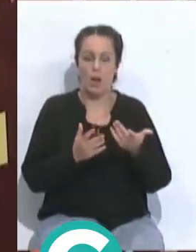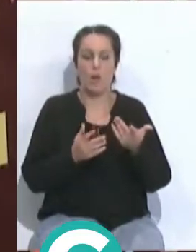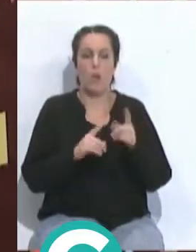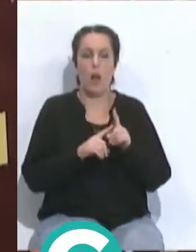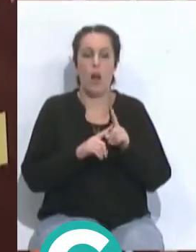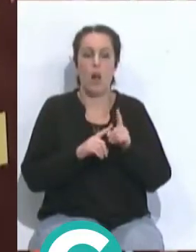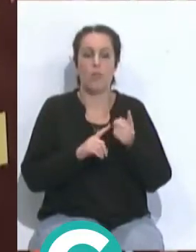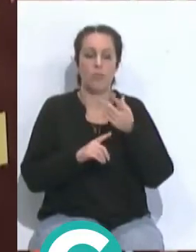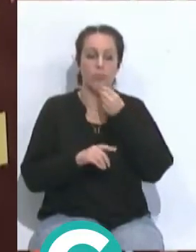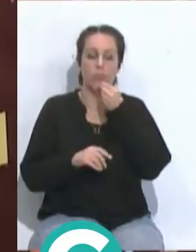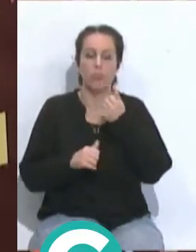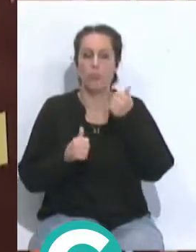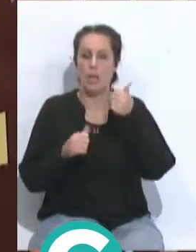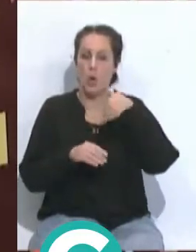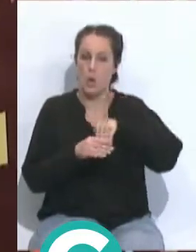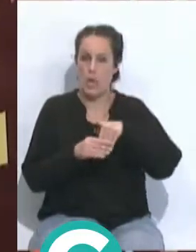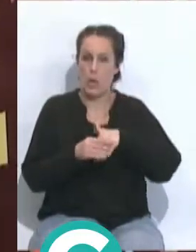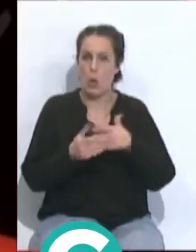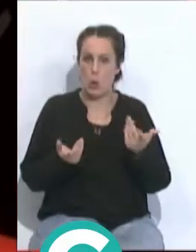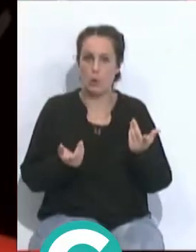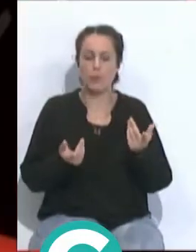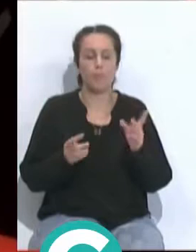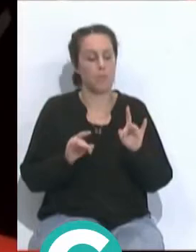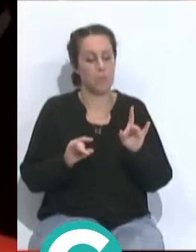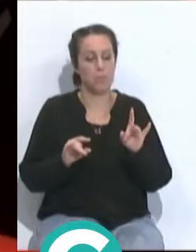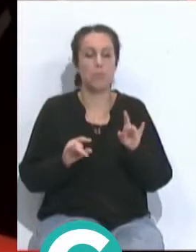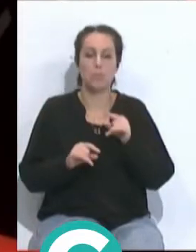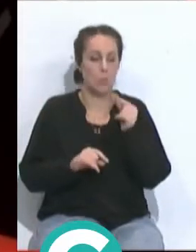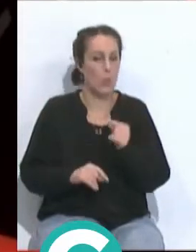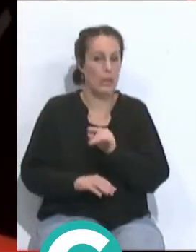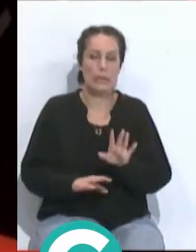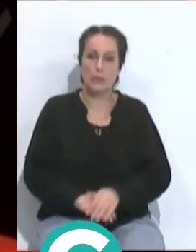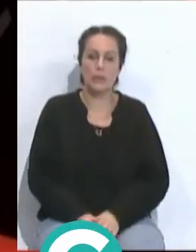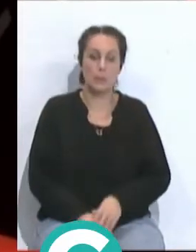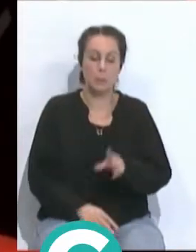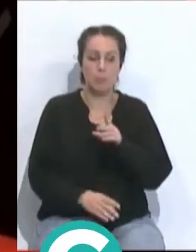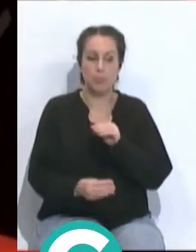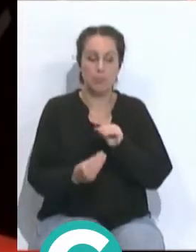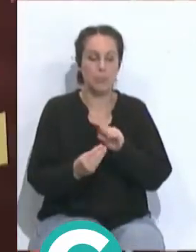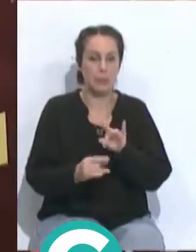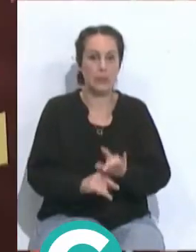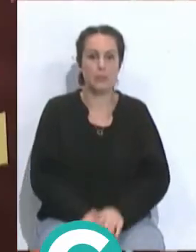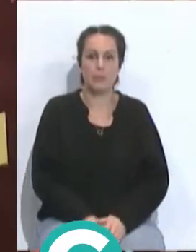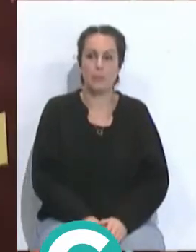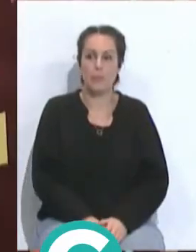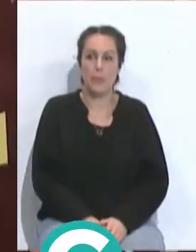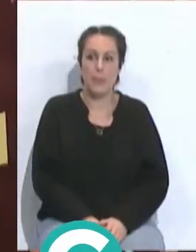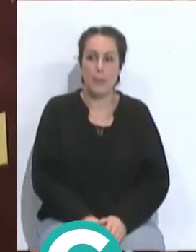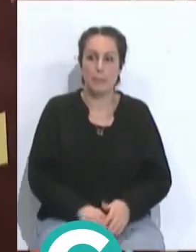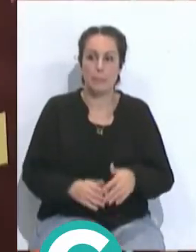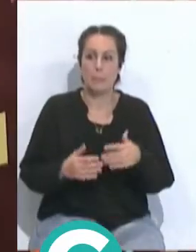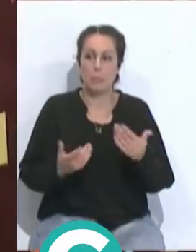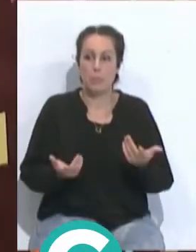bella, ¿no? Sí. El contenido, ¿no? De las letras, ¿no? Totalmente, pienso que sí. O sea que eso